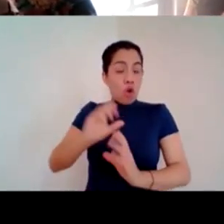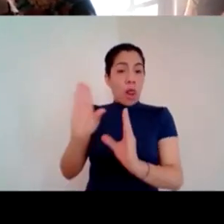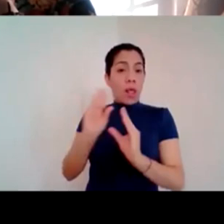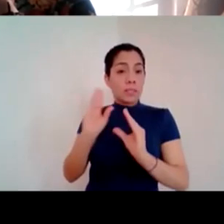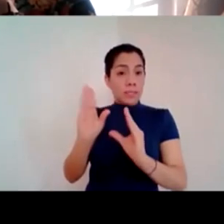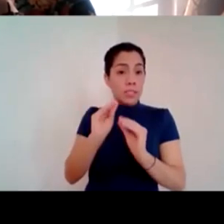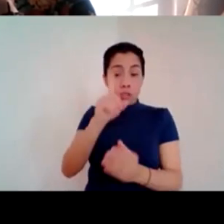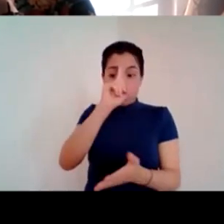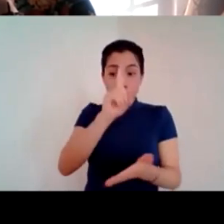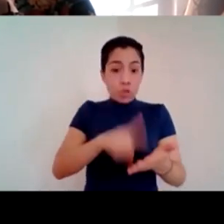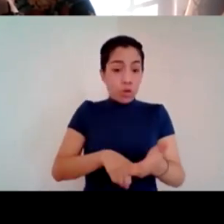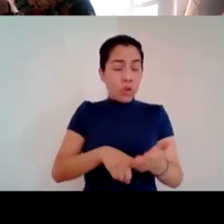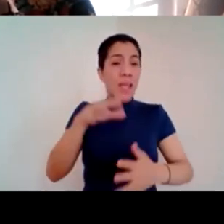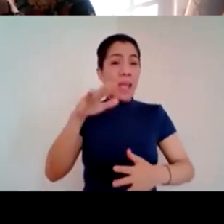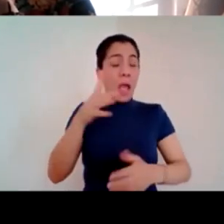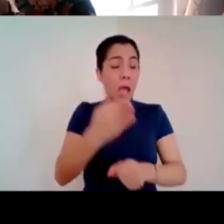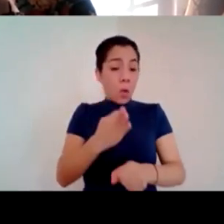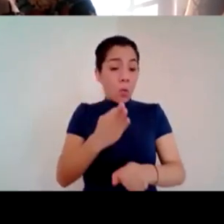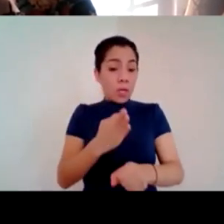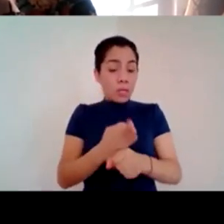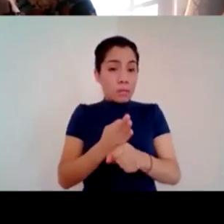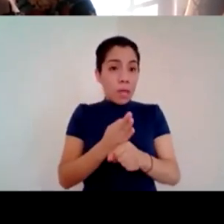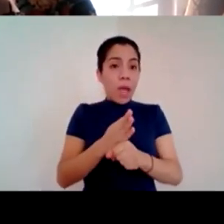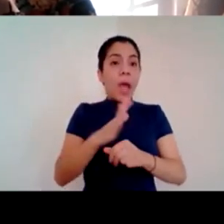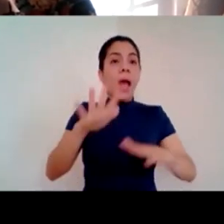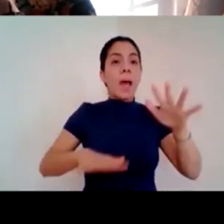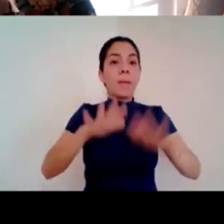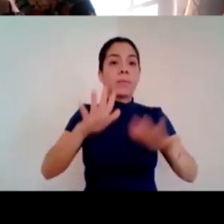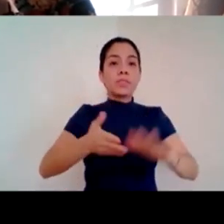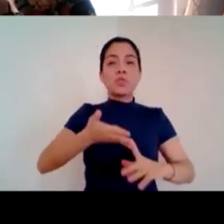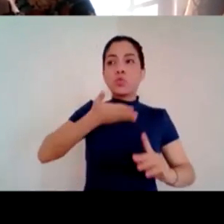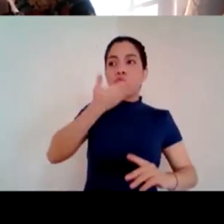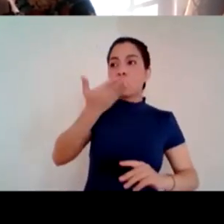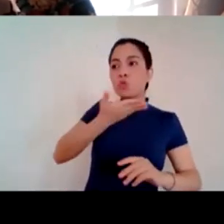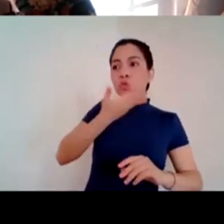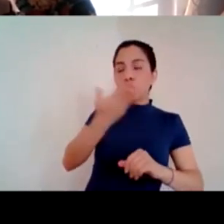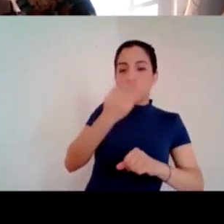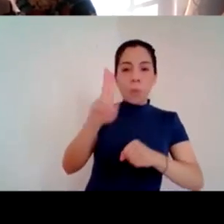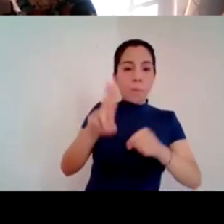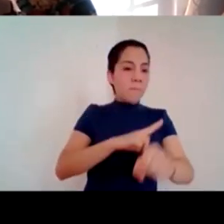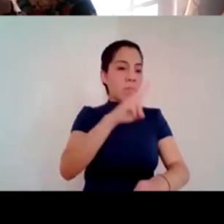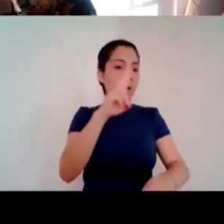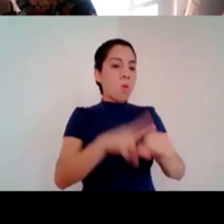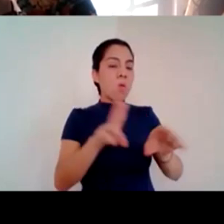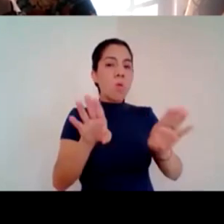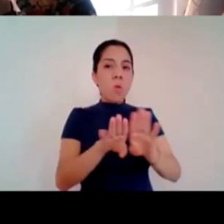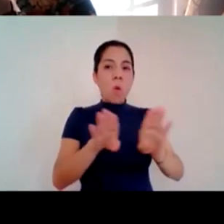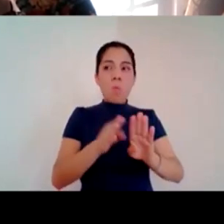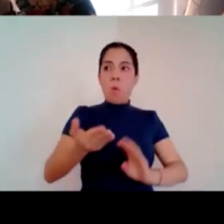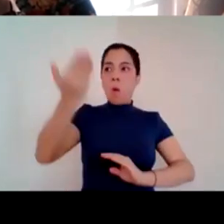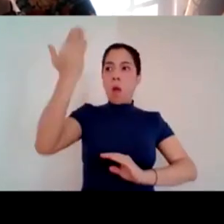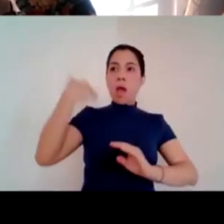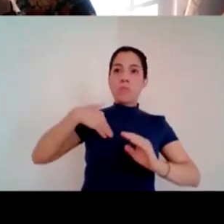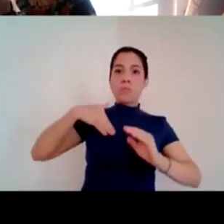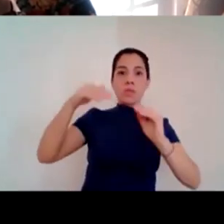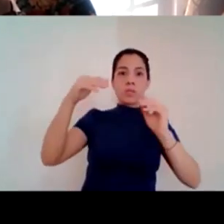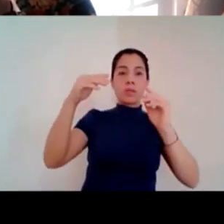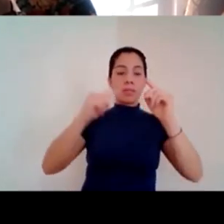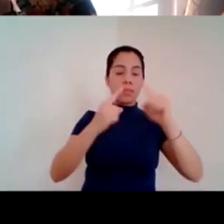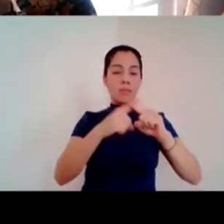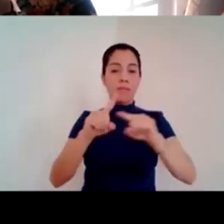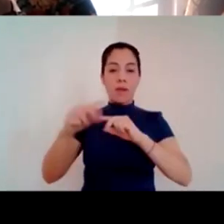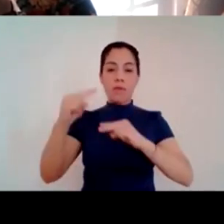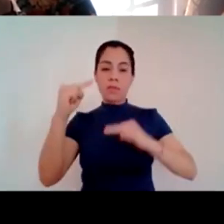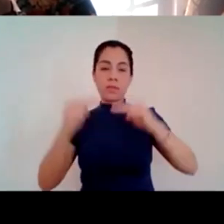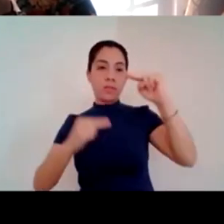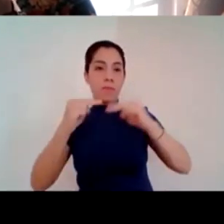naturalización de estructuras verticales profundamente ambiguas entre ellas el